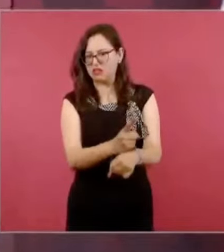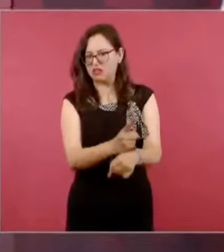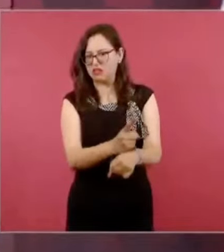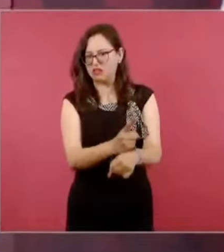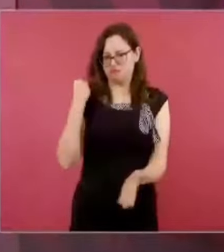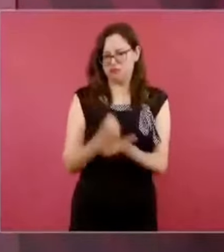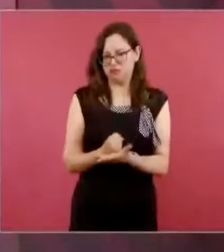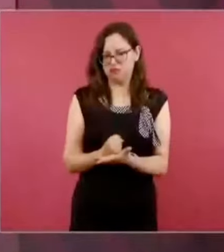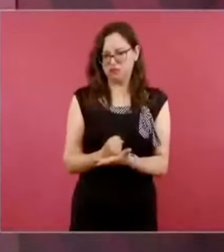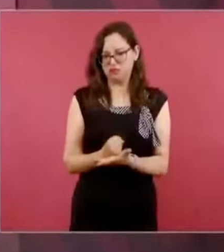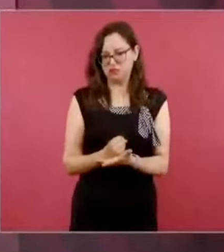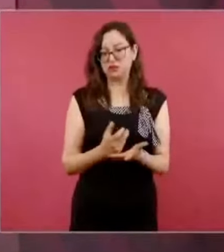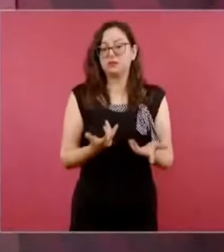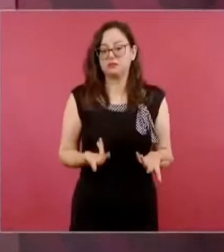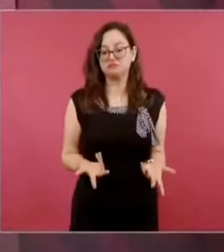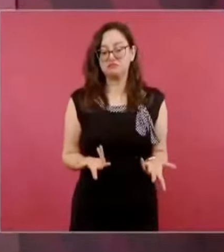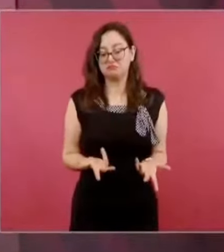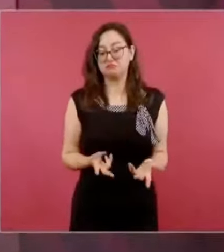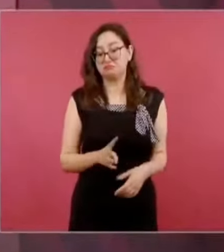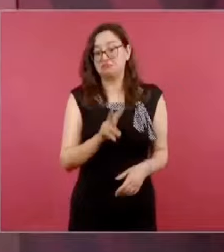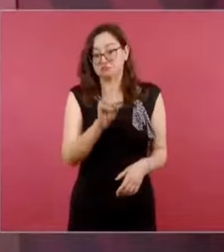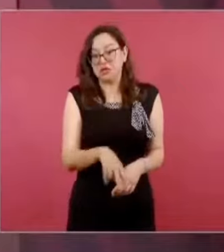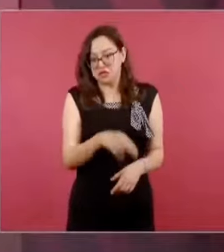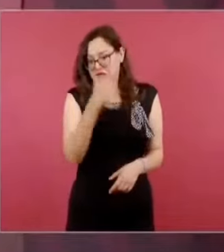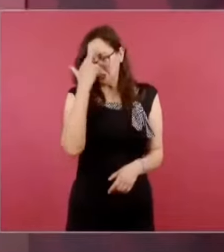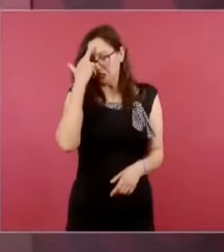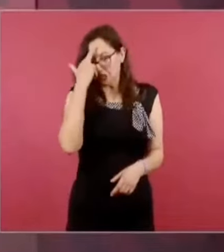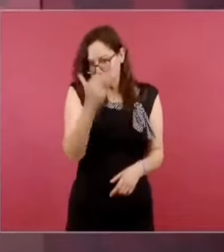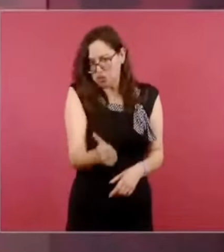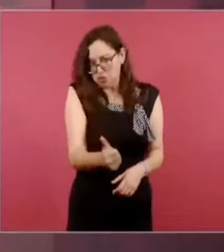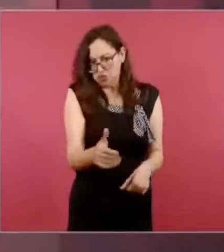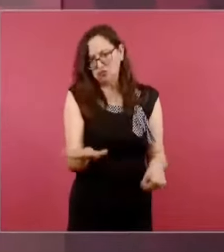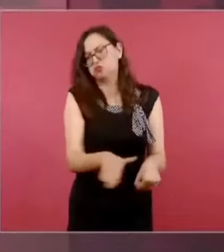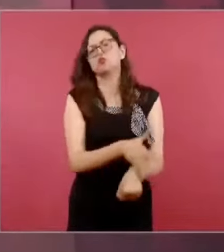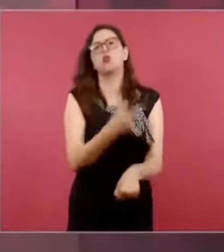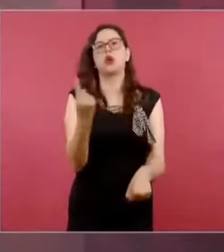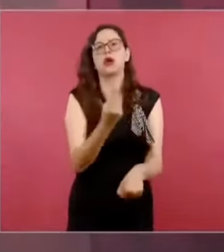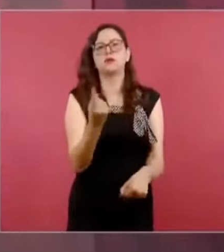Y no lo deseaba así Hidalgo ni Morelos, eran sacerdotes,